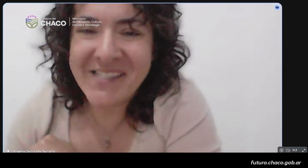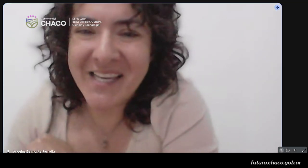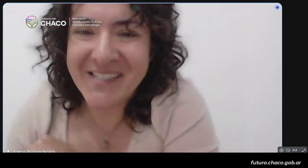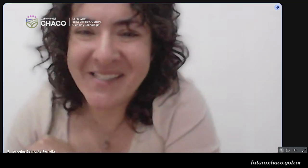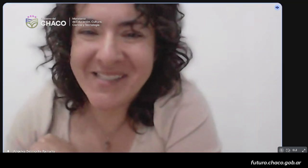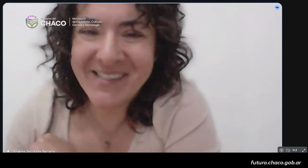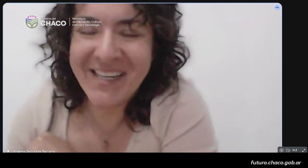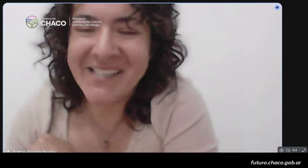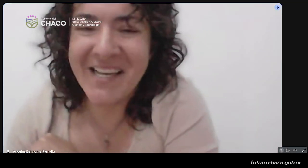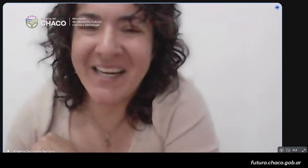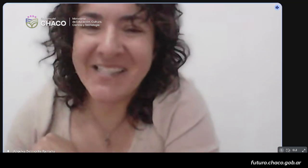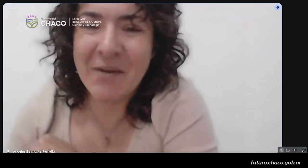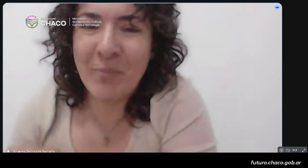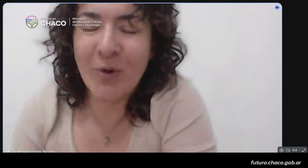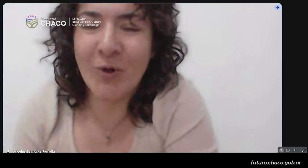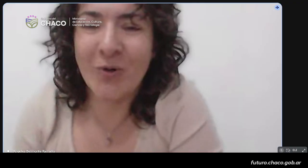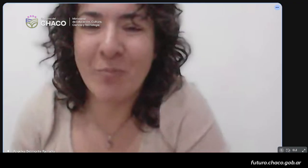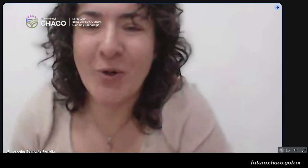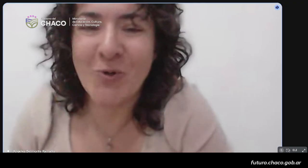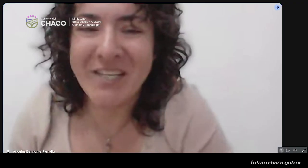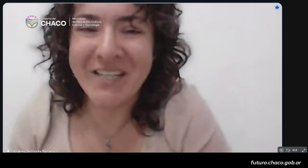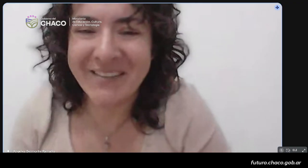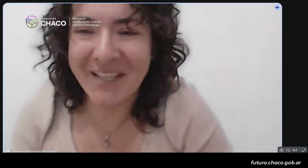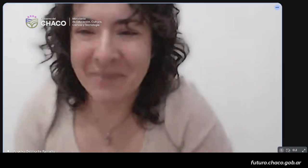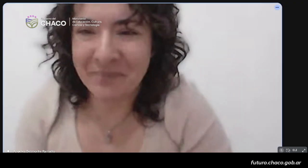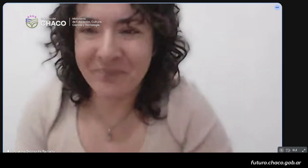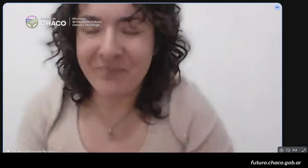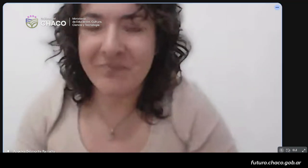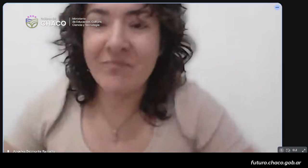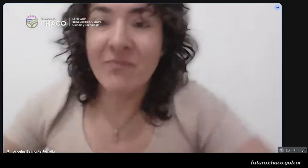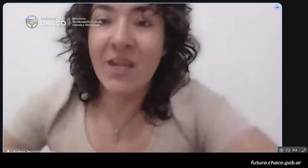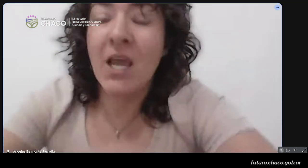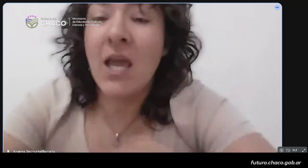Marina, gracias, gracias por unirte.